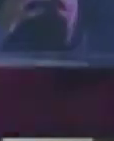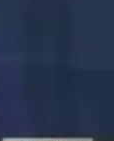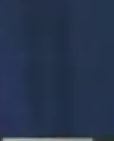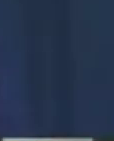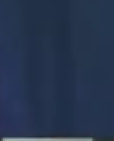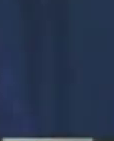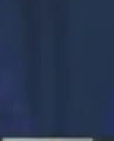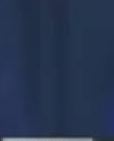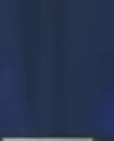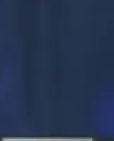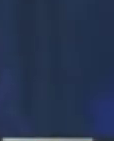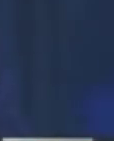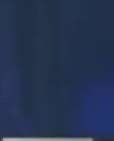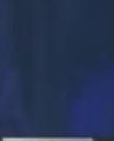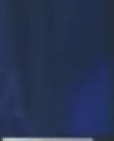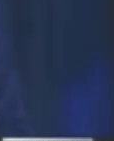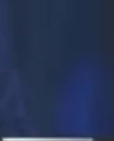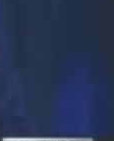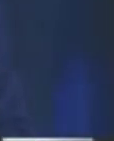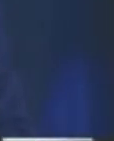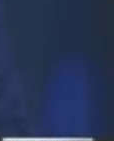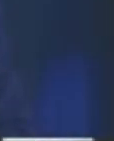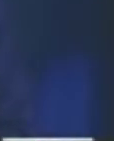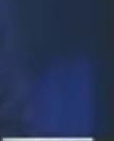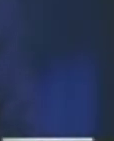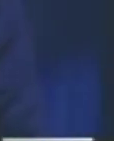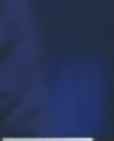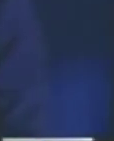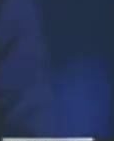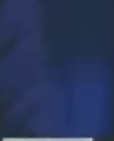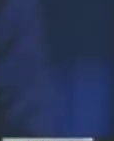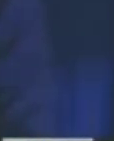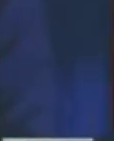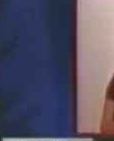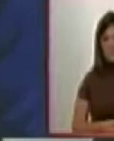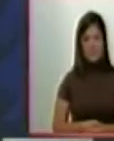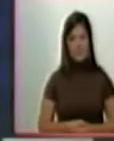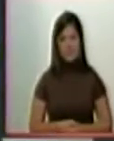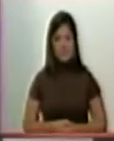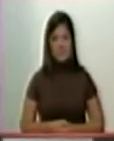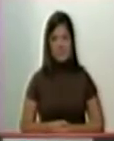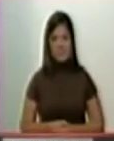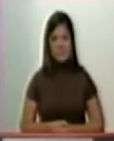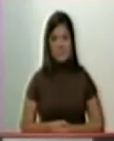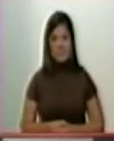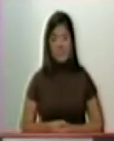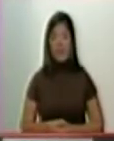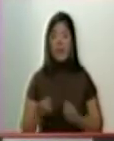La titularidad del cargo a los maestros y a las maestras